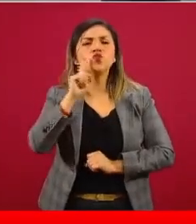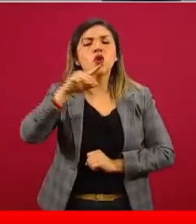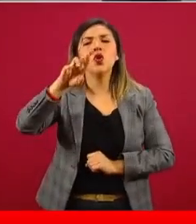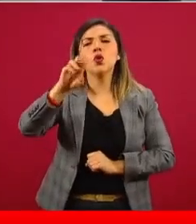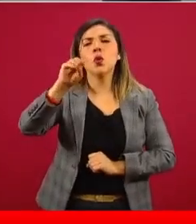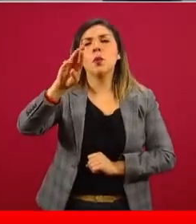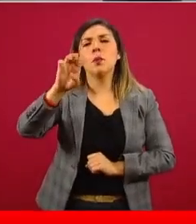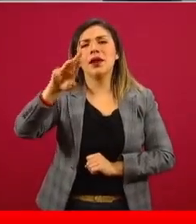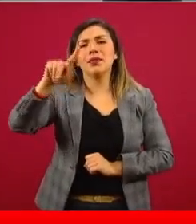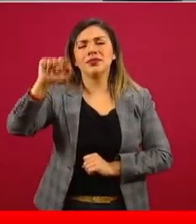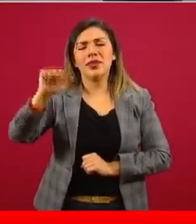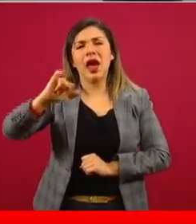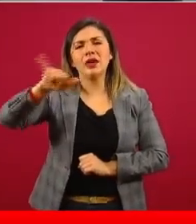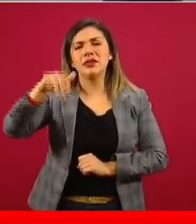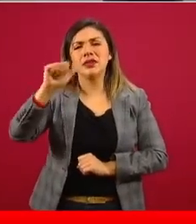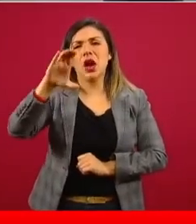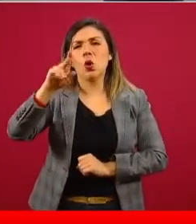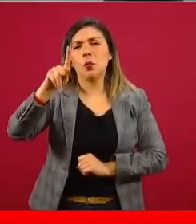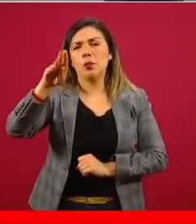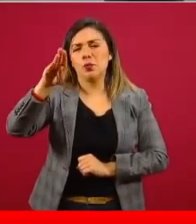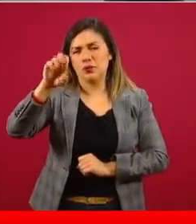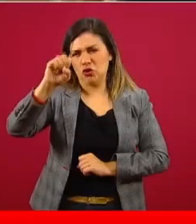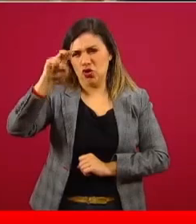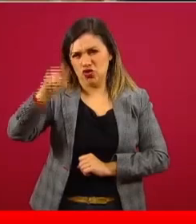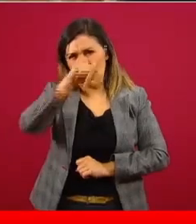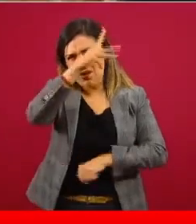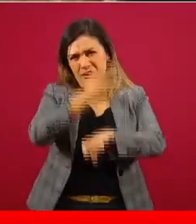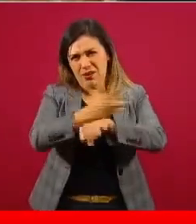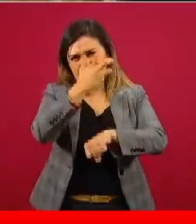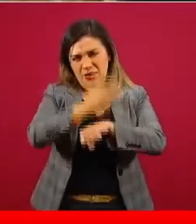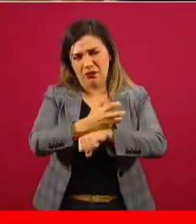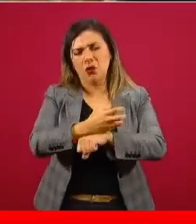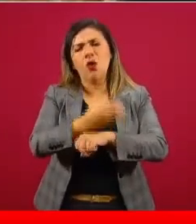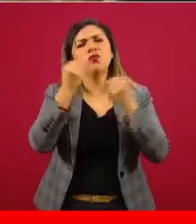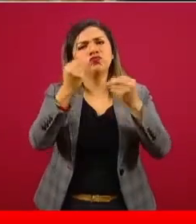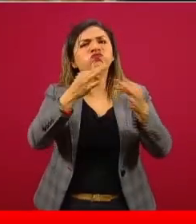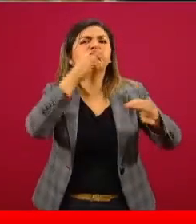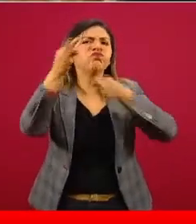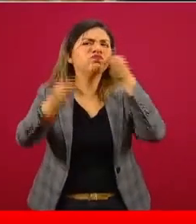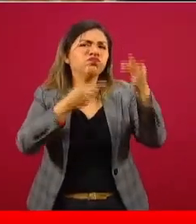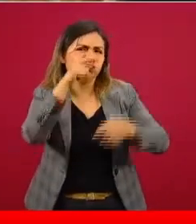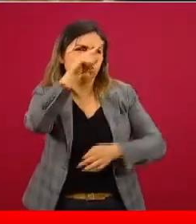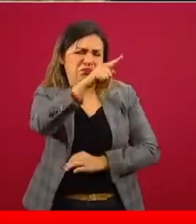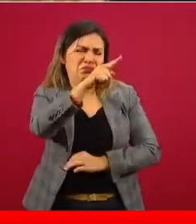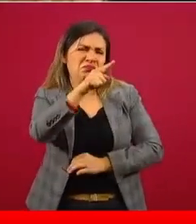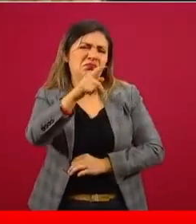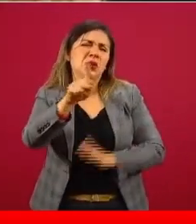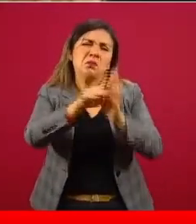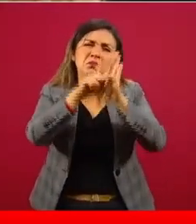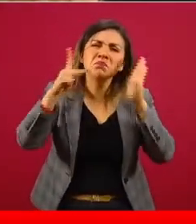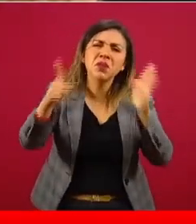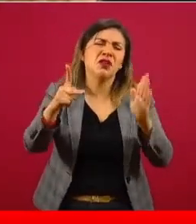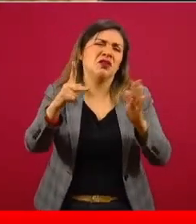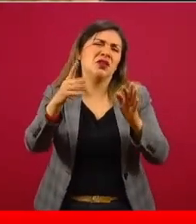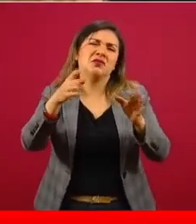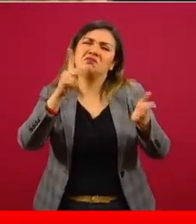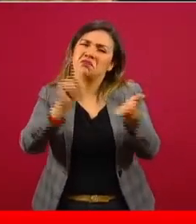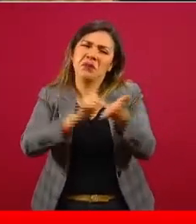Jacobson, muchos de los voceros de esa prensa tradicional y caduca y